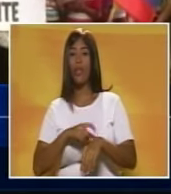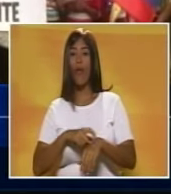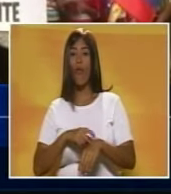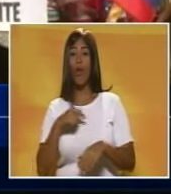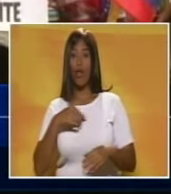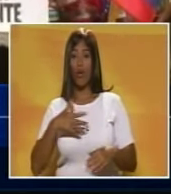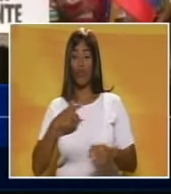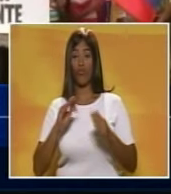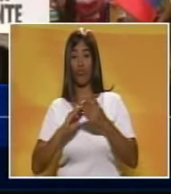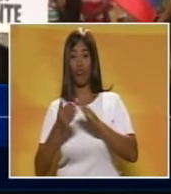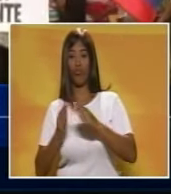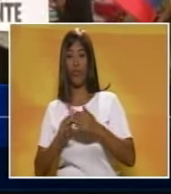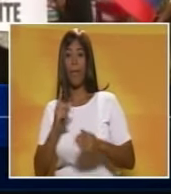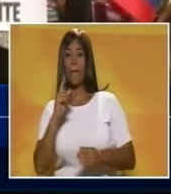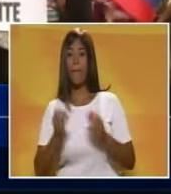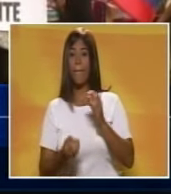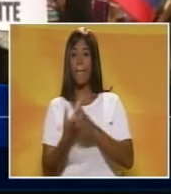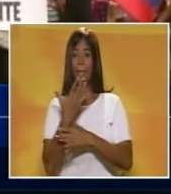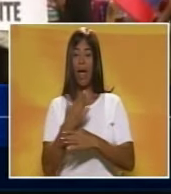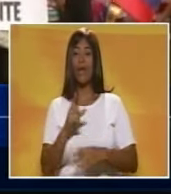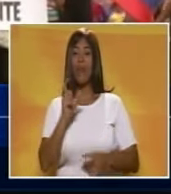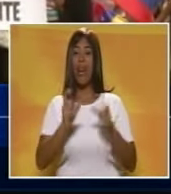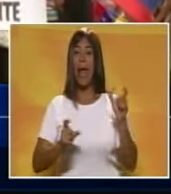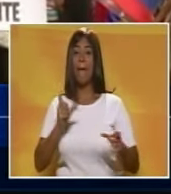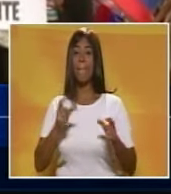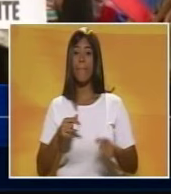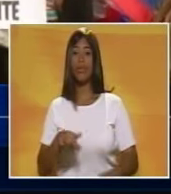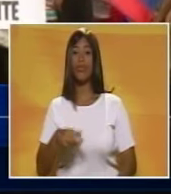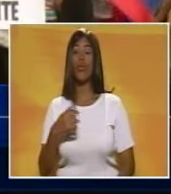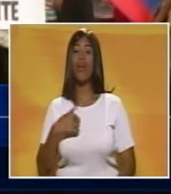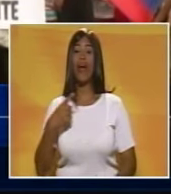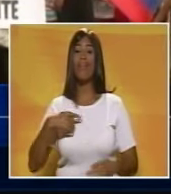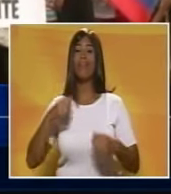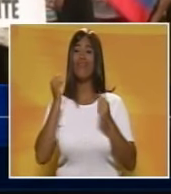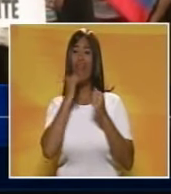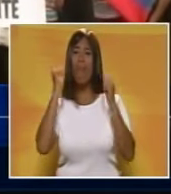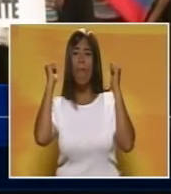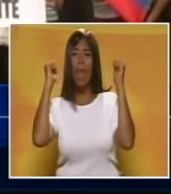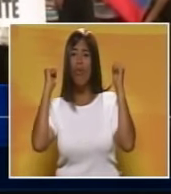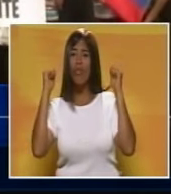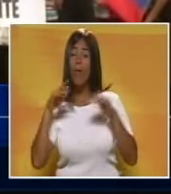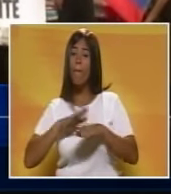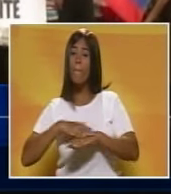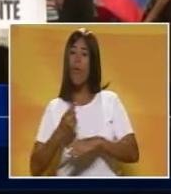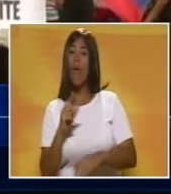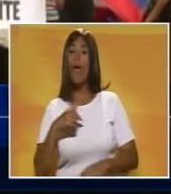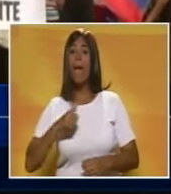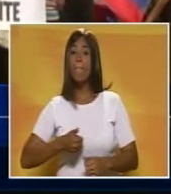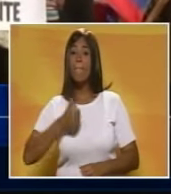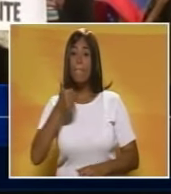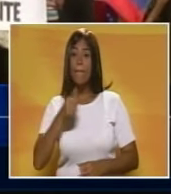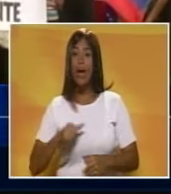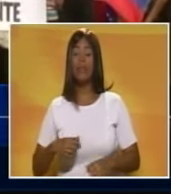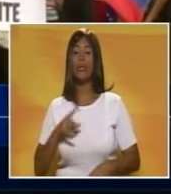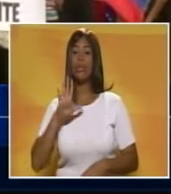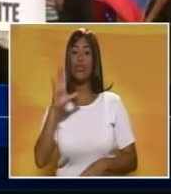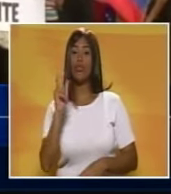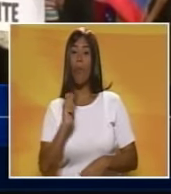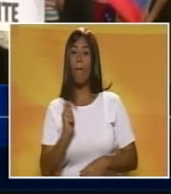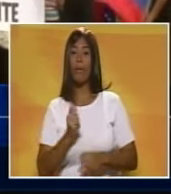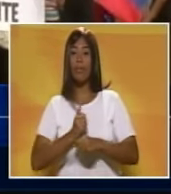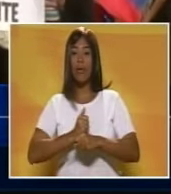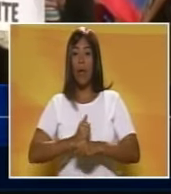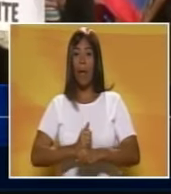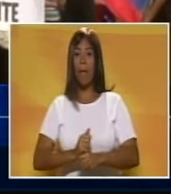en la comunidad 1 de Mayo, donde los habitantes de este sector han salido a manifestar pues aseguran llevar más de 5 meses sin